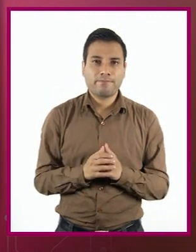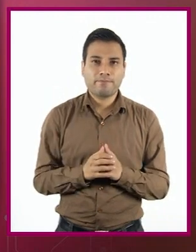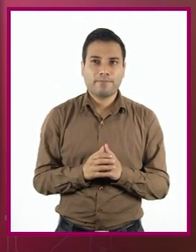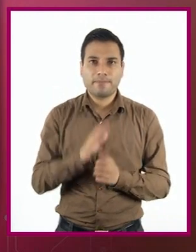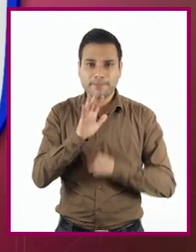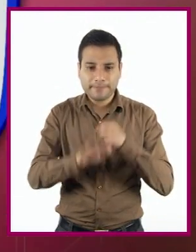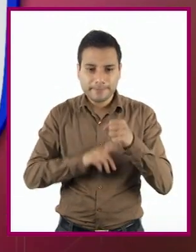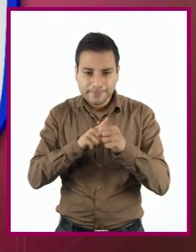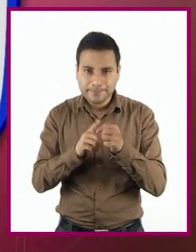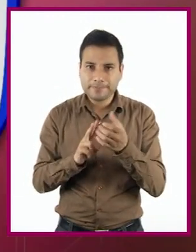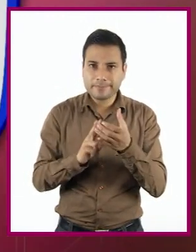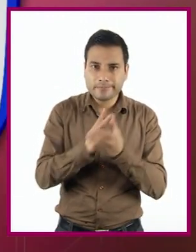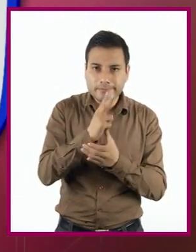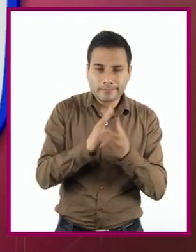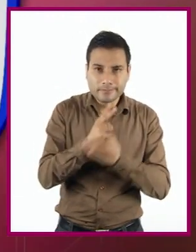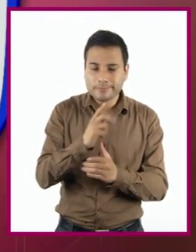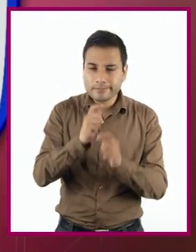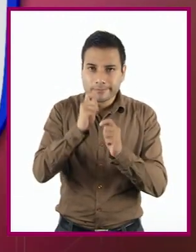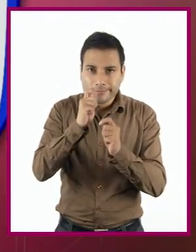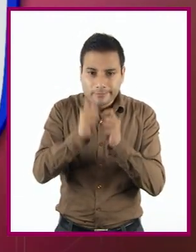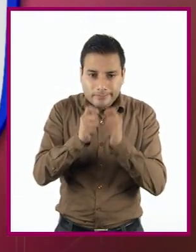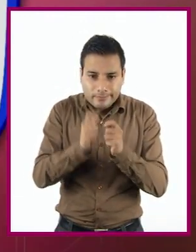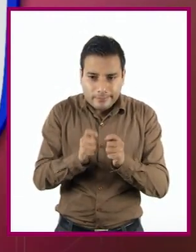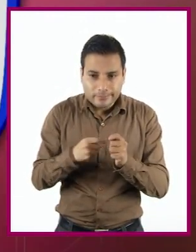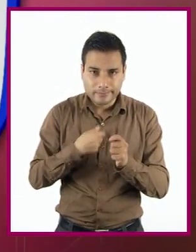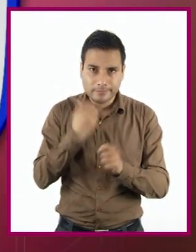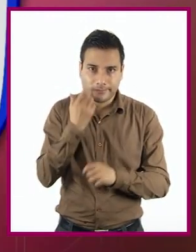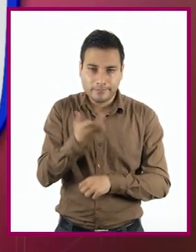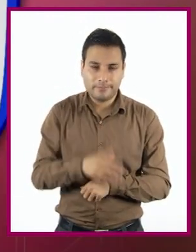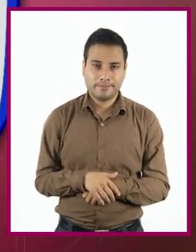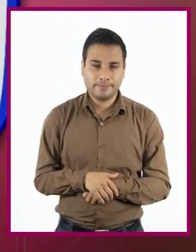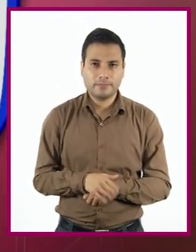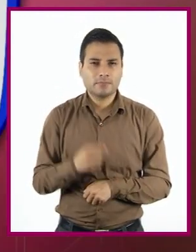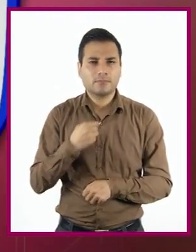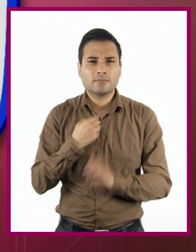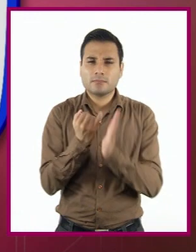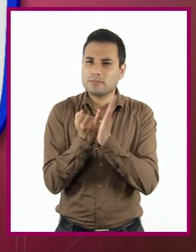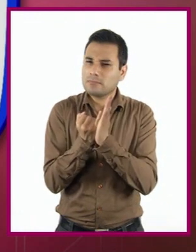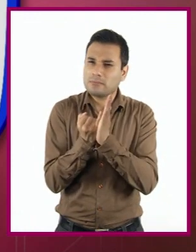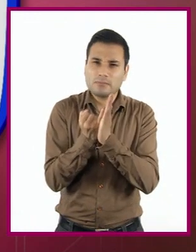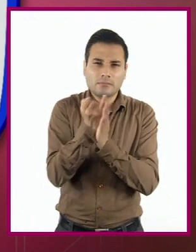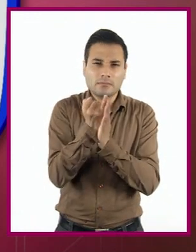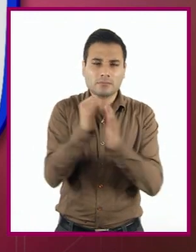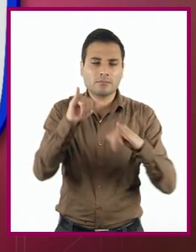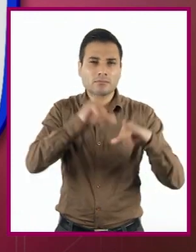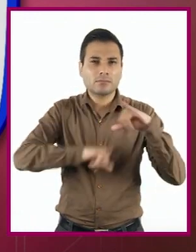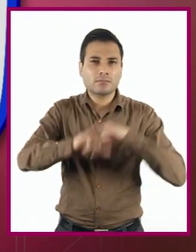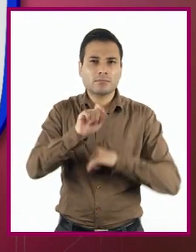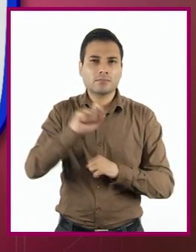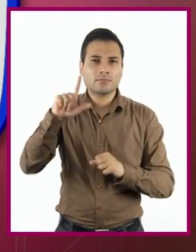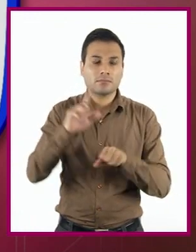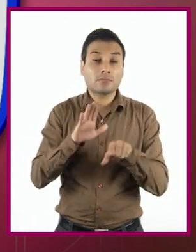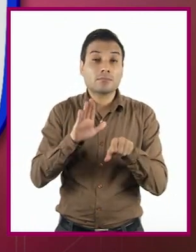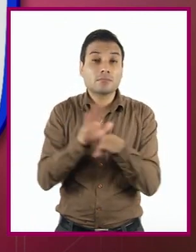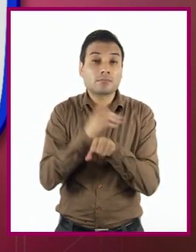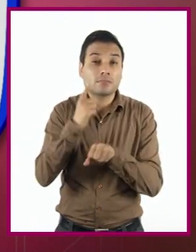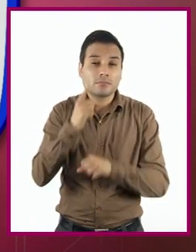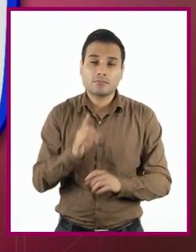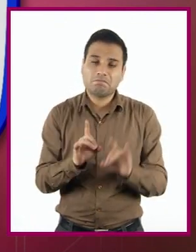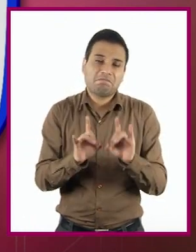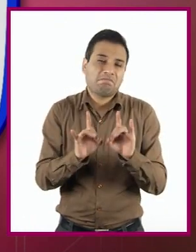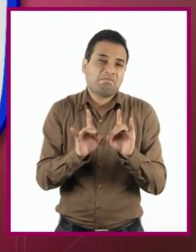los seres vivos. Sin embargo, la decisión de dedicarme a la ciencia fue producto de una feliz